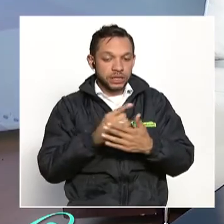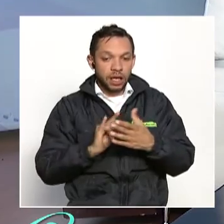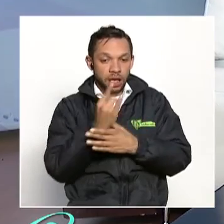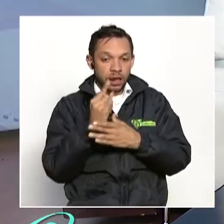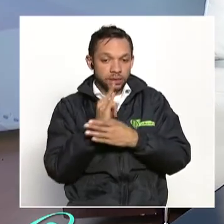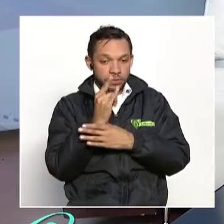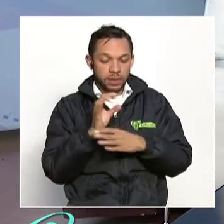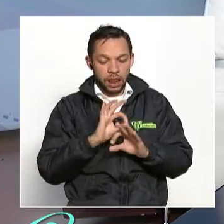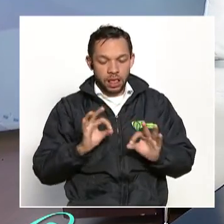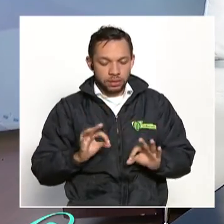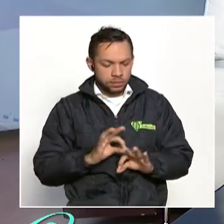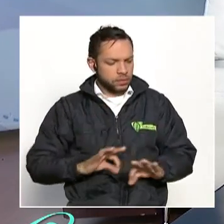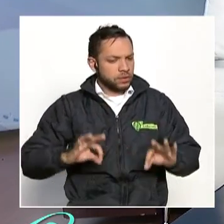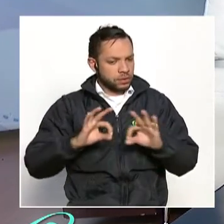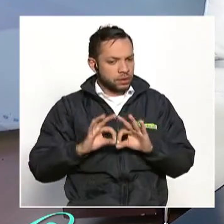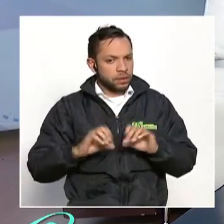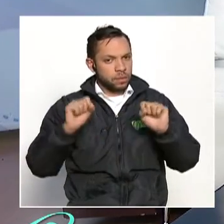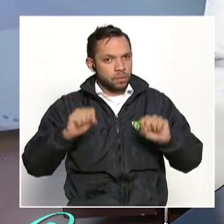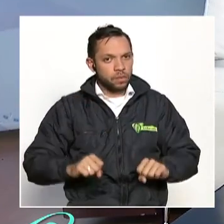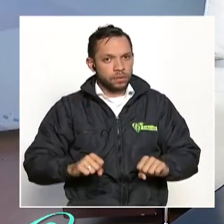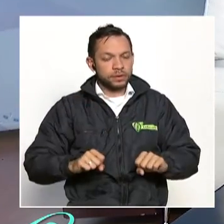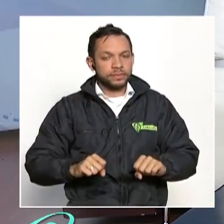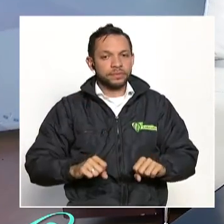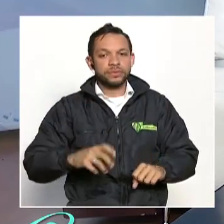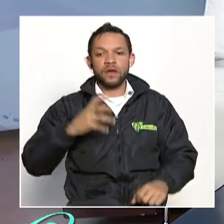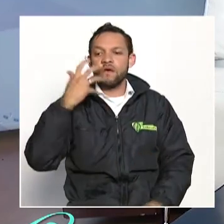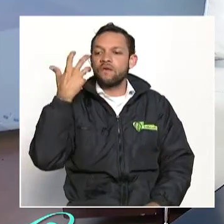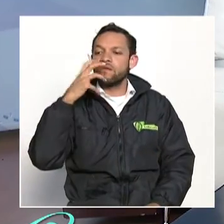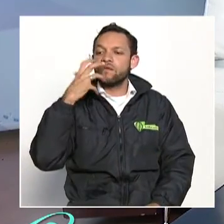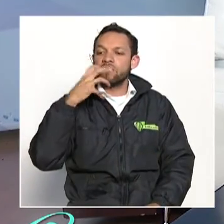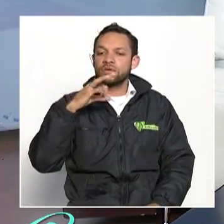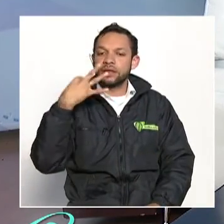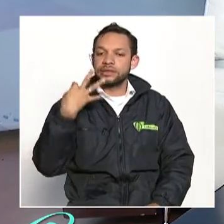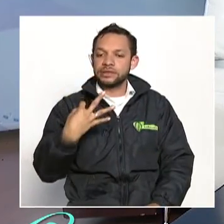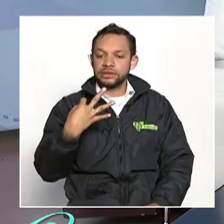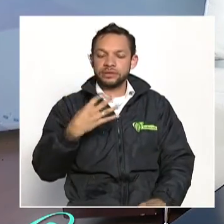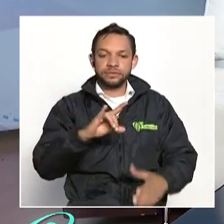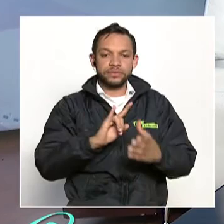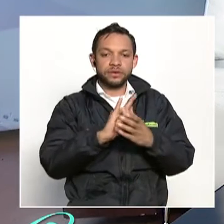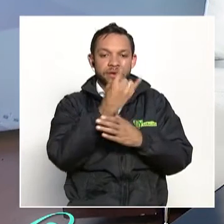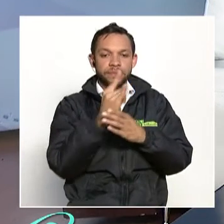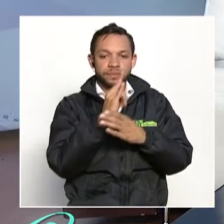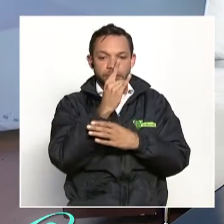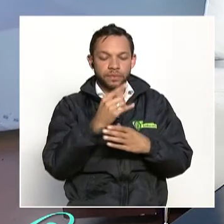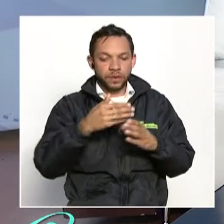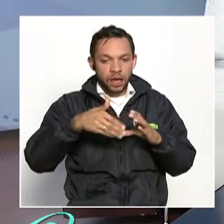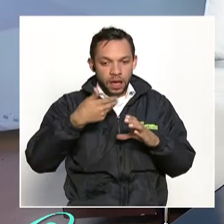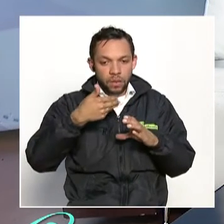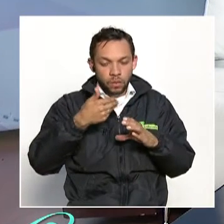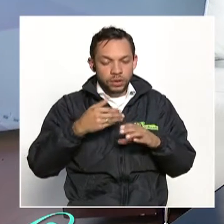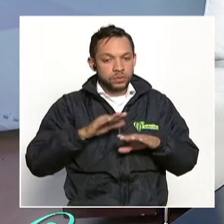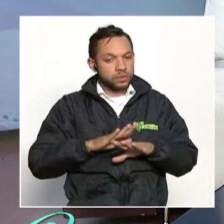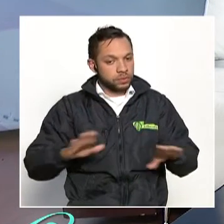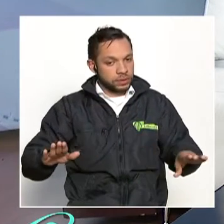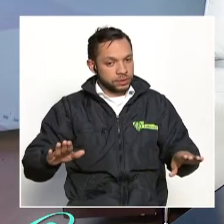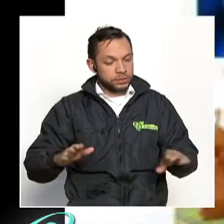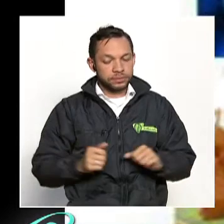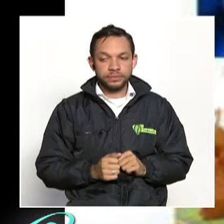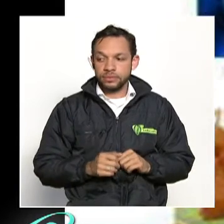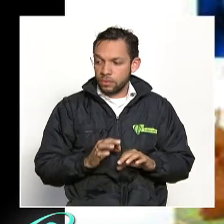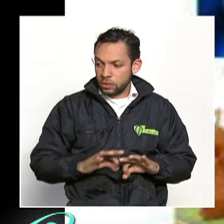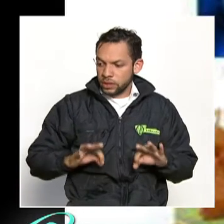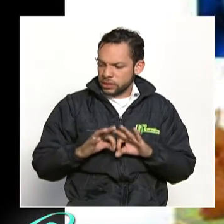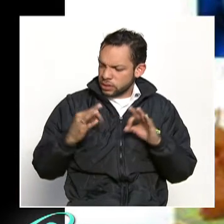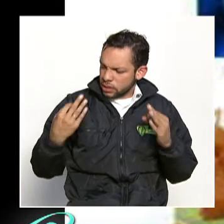no. Mira, ahí está, 3 fruticas al día y las verduras del almuerzo y de la comida. Es